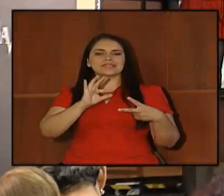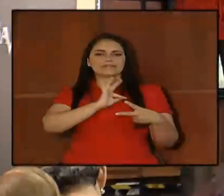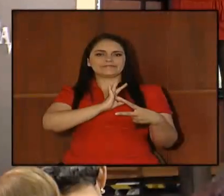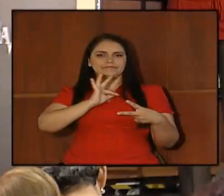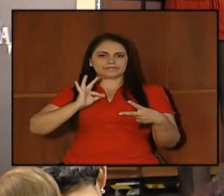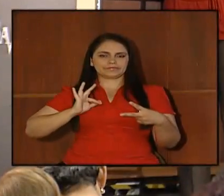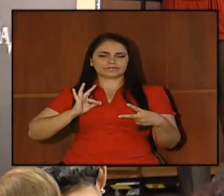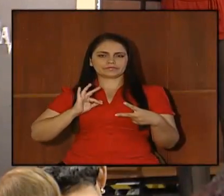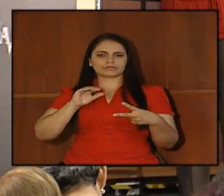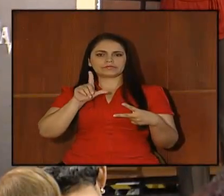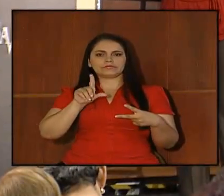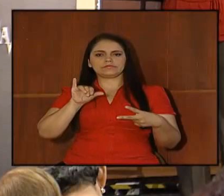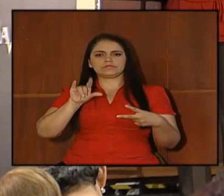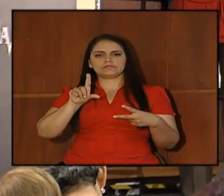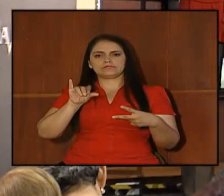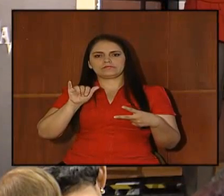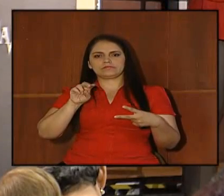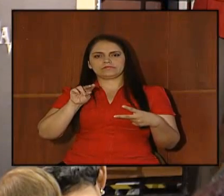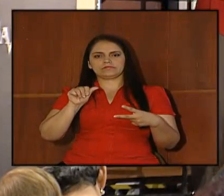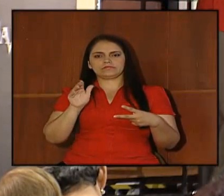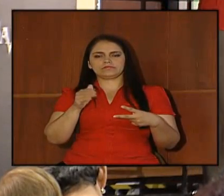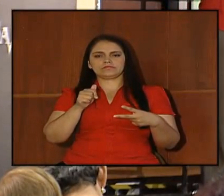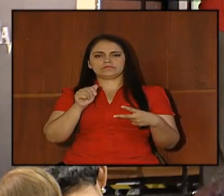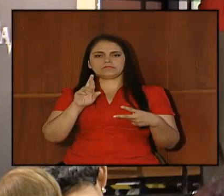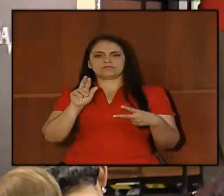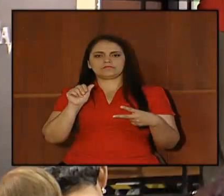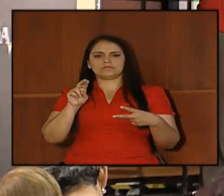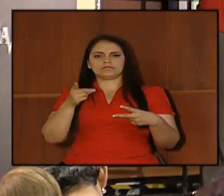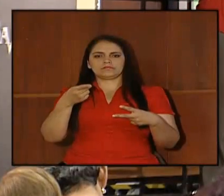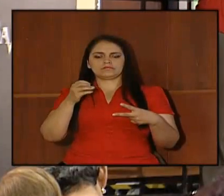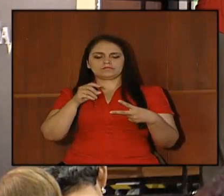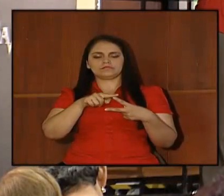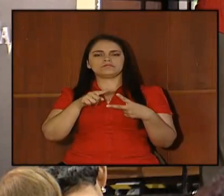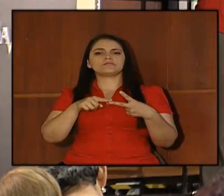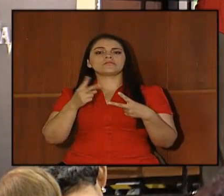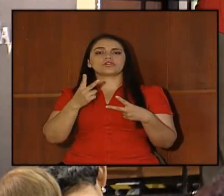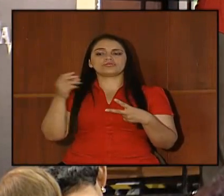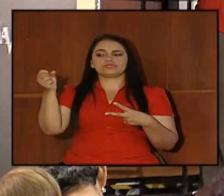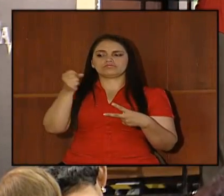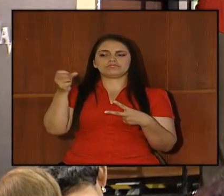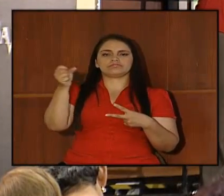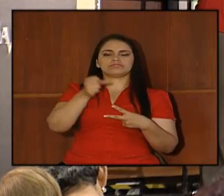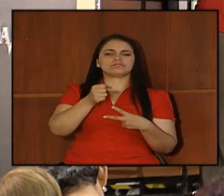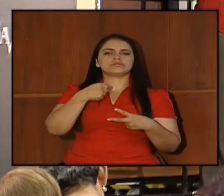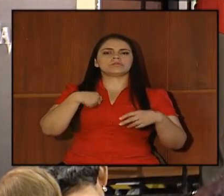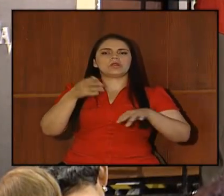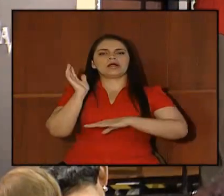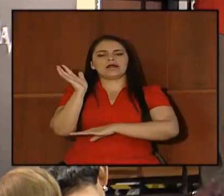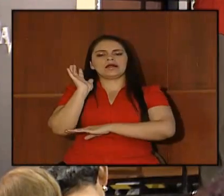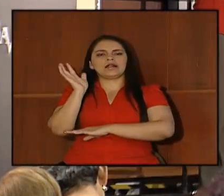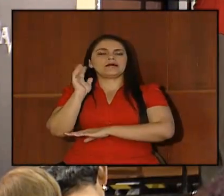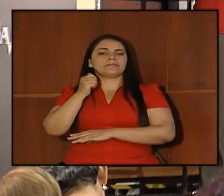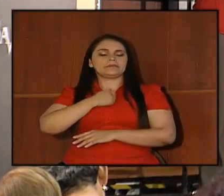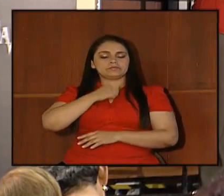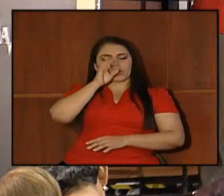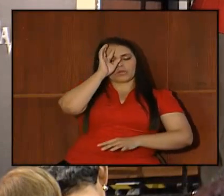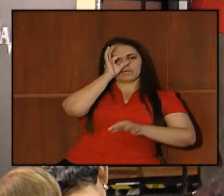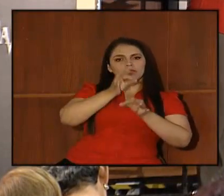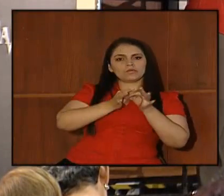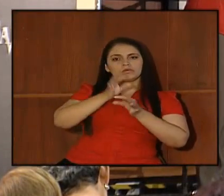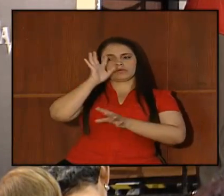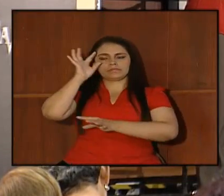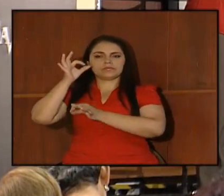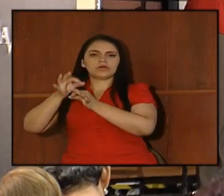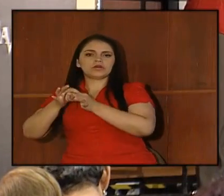que se llama Liliana Arango Gaviria, y ellas nos van a acompañar conjuntamente desde diferentes perspectivas para saber